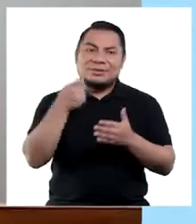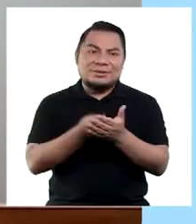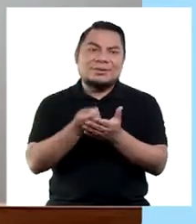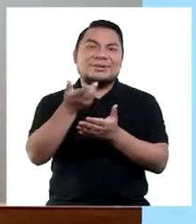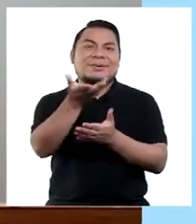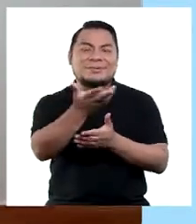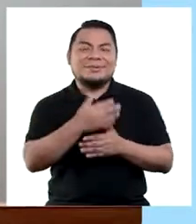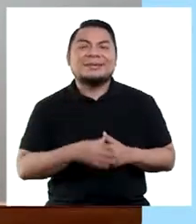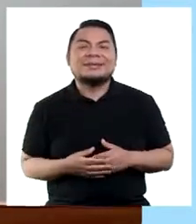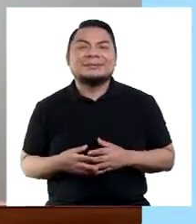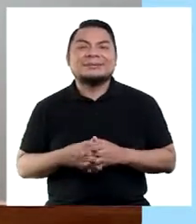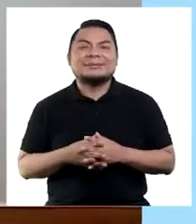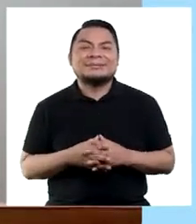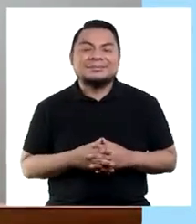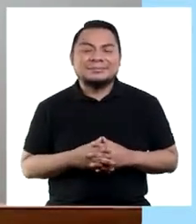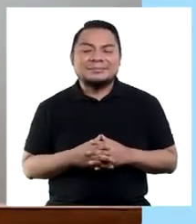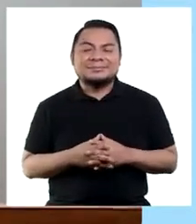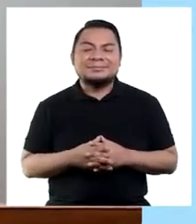2